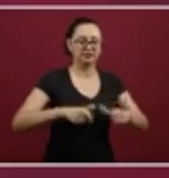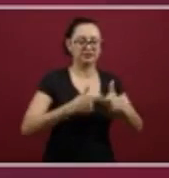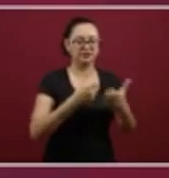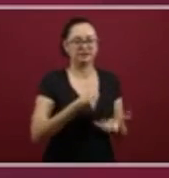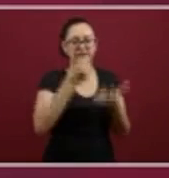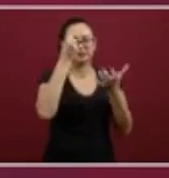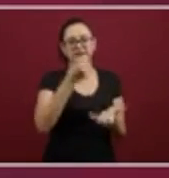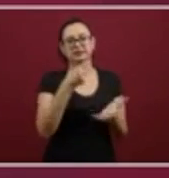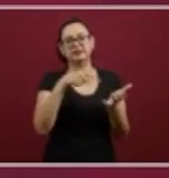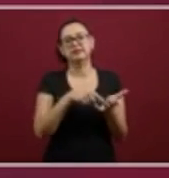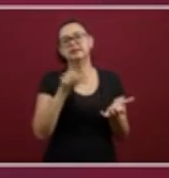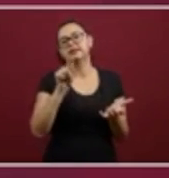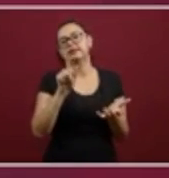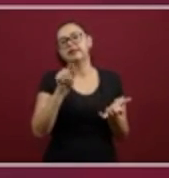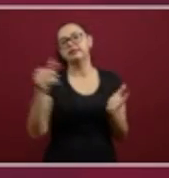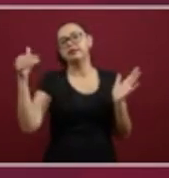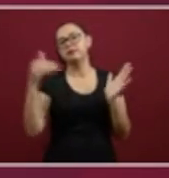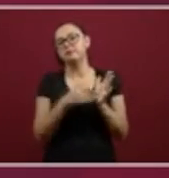70,000 millones de pesos.